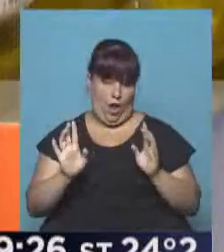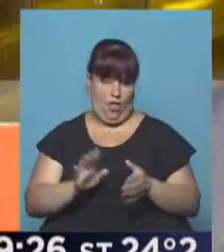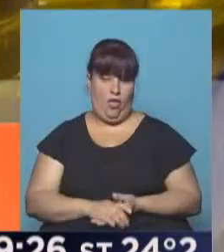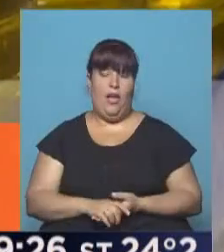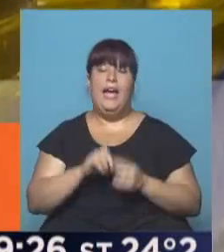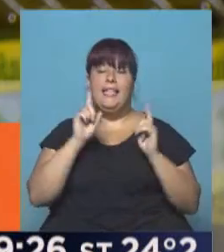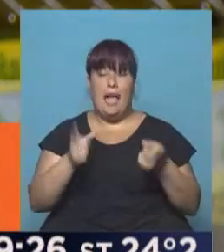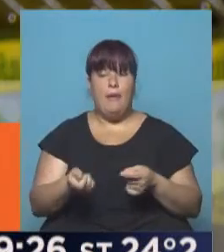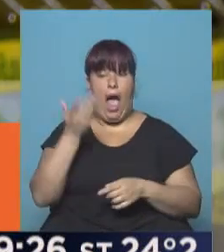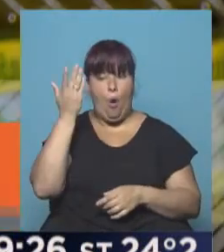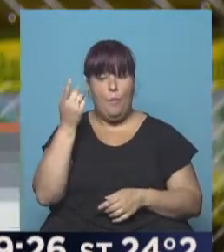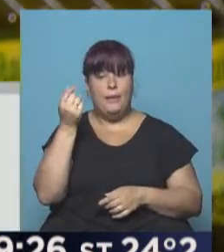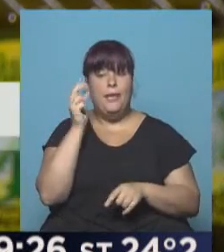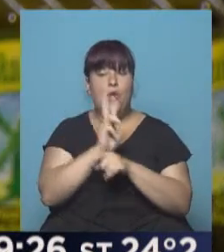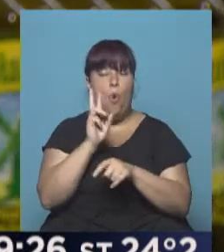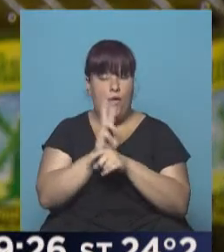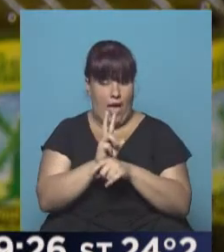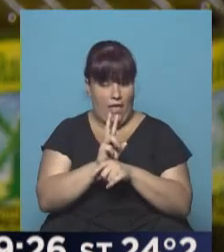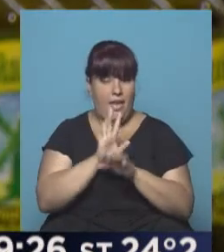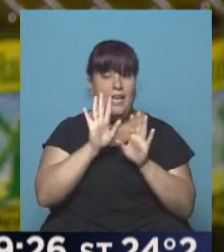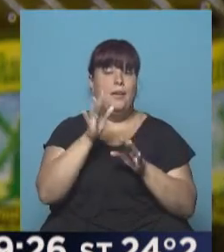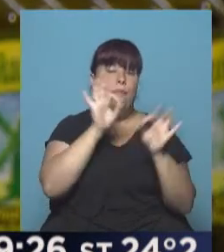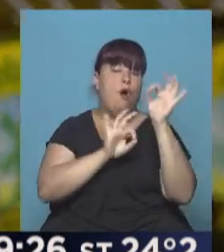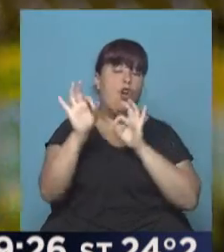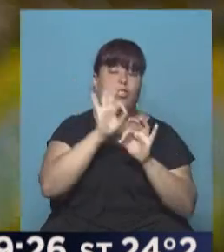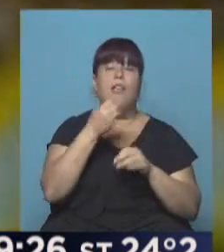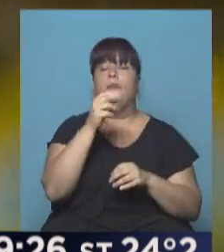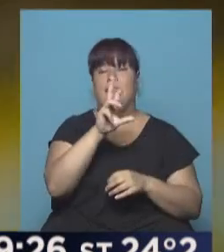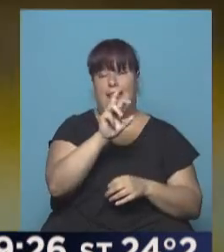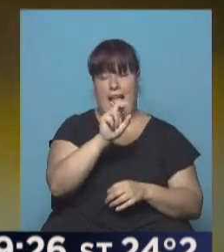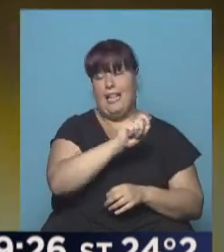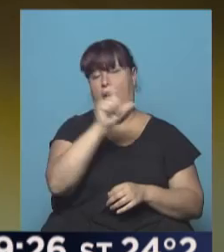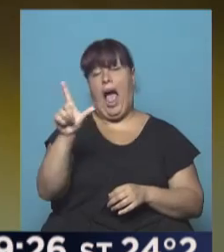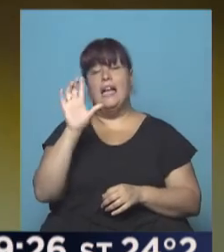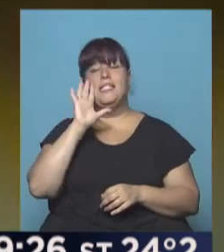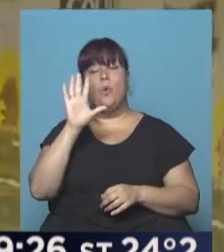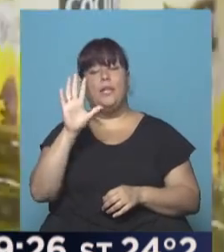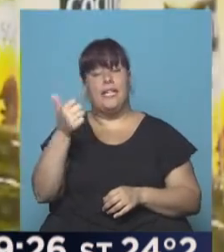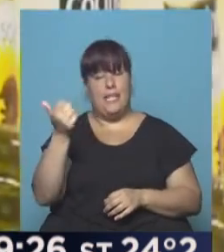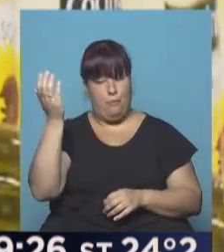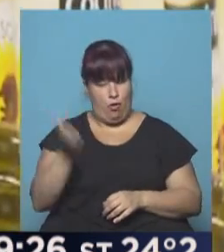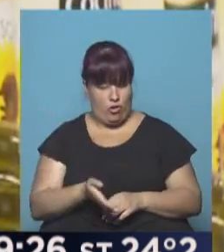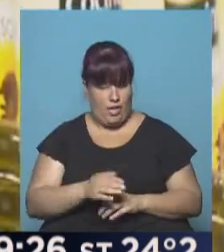También aumentaron los precios cuidados en porcentajes que van del 30 al 56%.